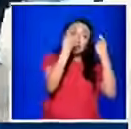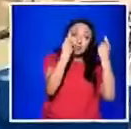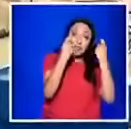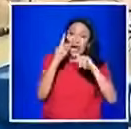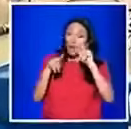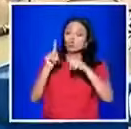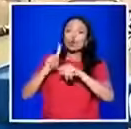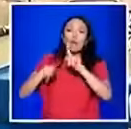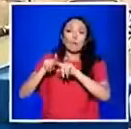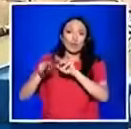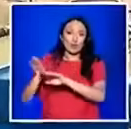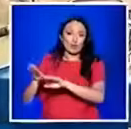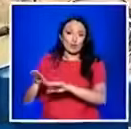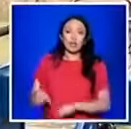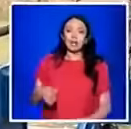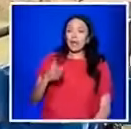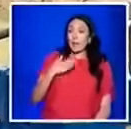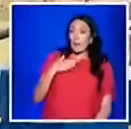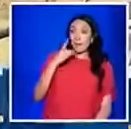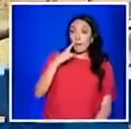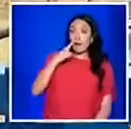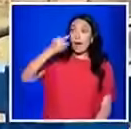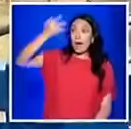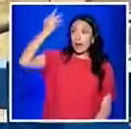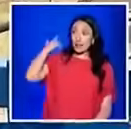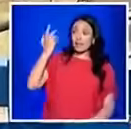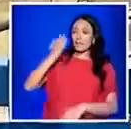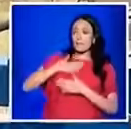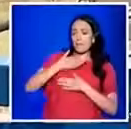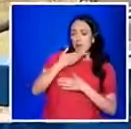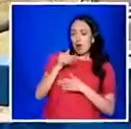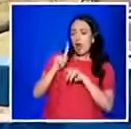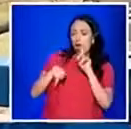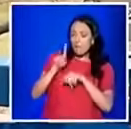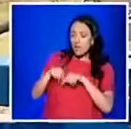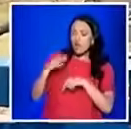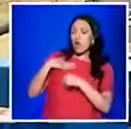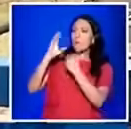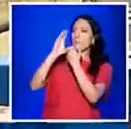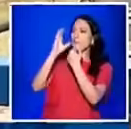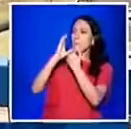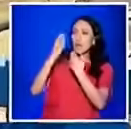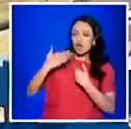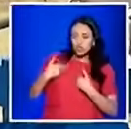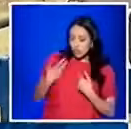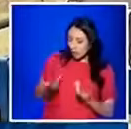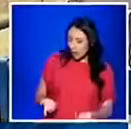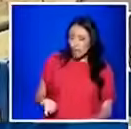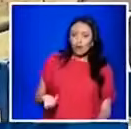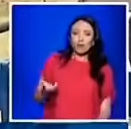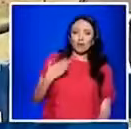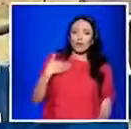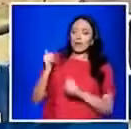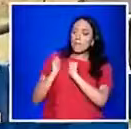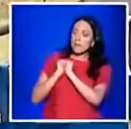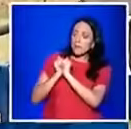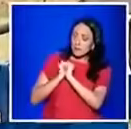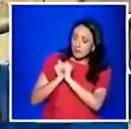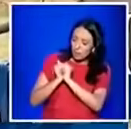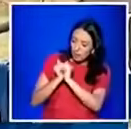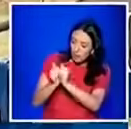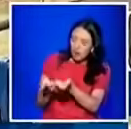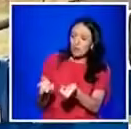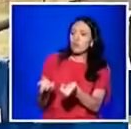amigos. Fue mi mejor amigo, fue mi mejor confidente, mi mejor consejero. Fue la mejor persona que pude haber tenido en mi